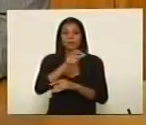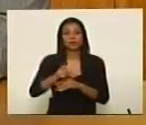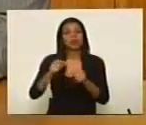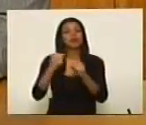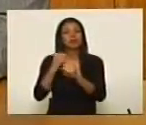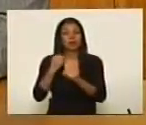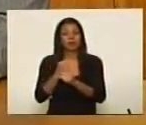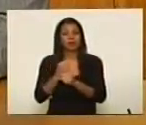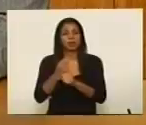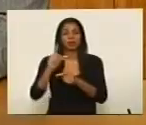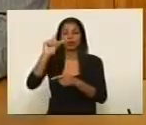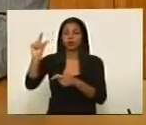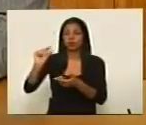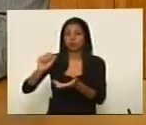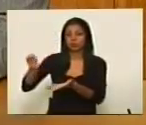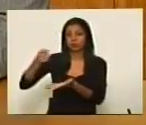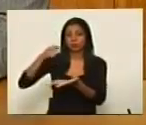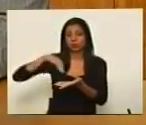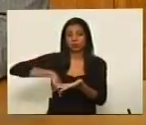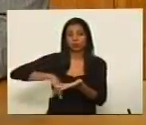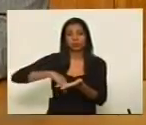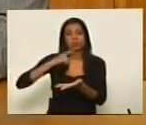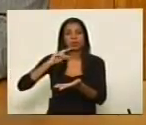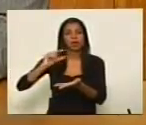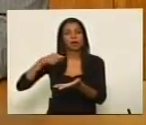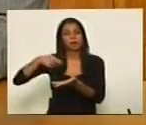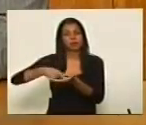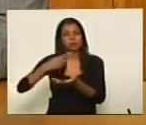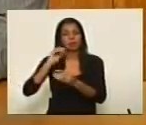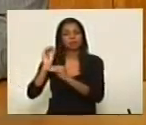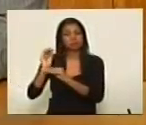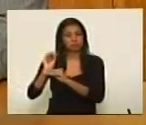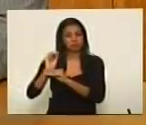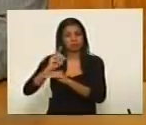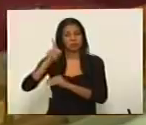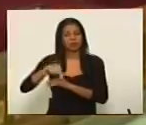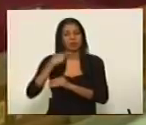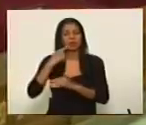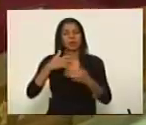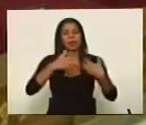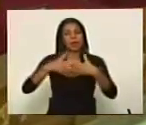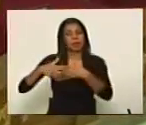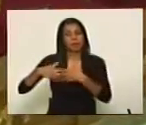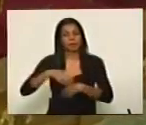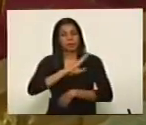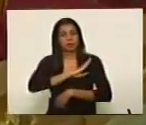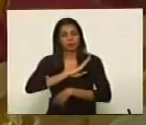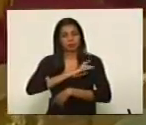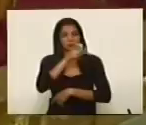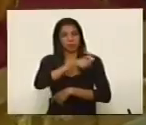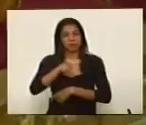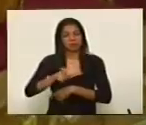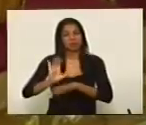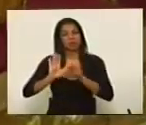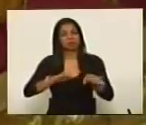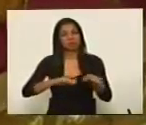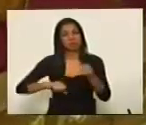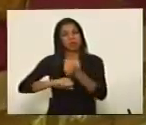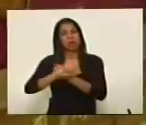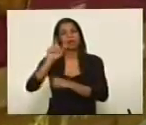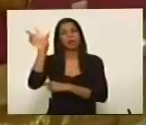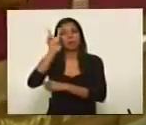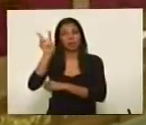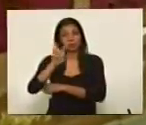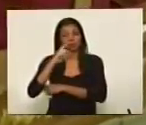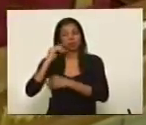nacional, su salario y su poder adquisitivo, así como de los empresarios que apuestan por Venezuela y su desarrollo, que